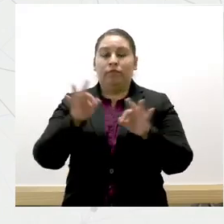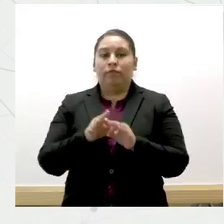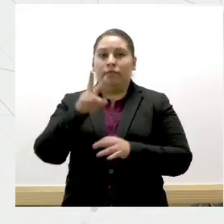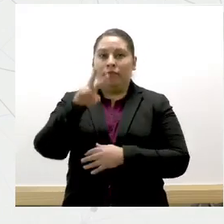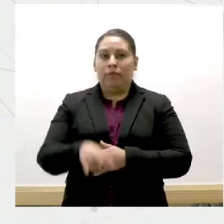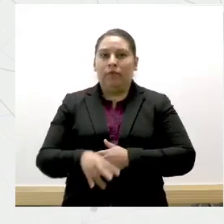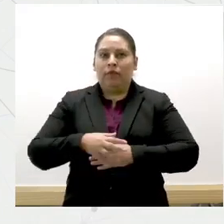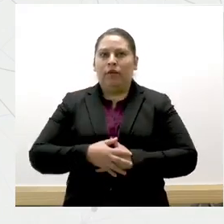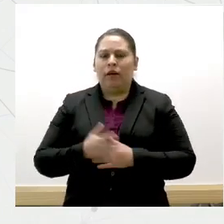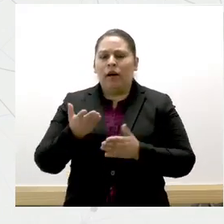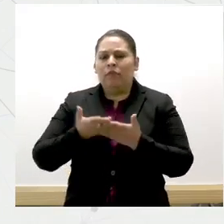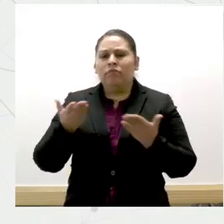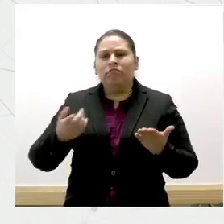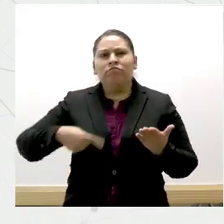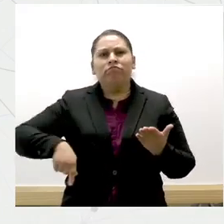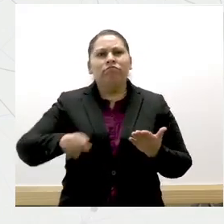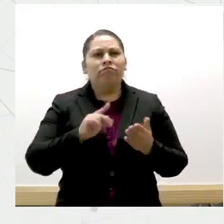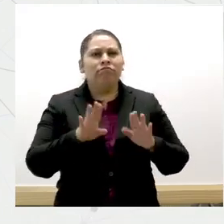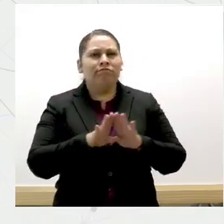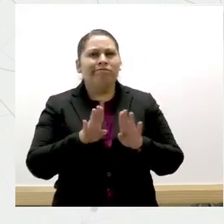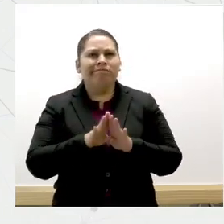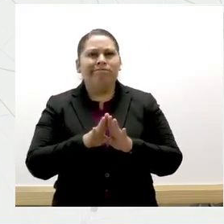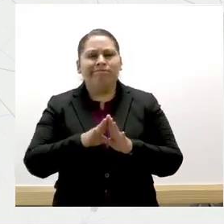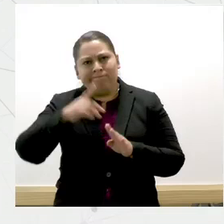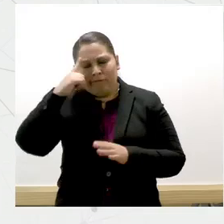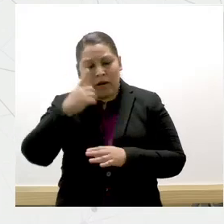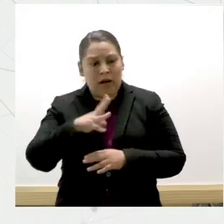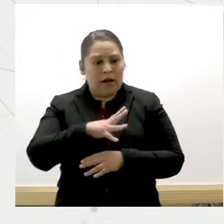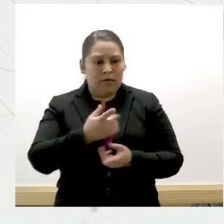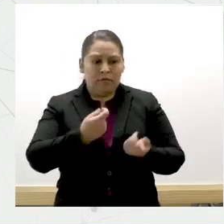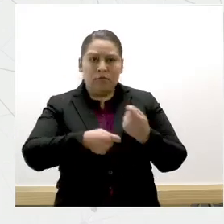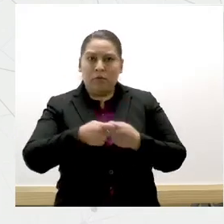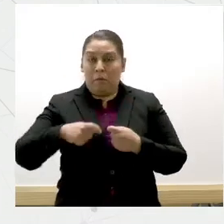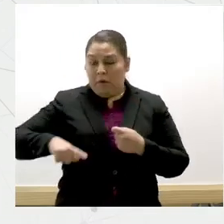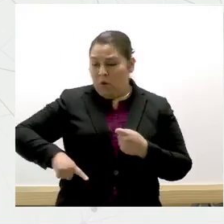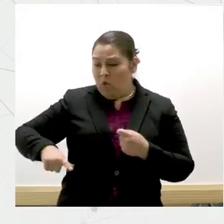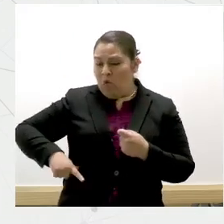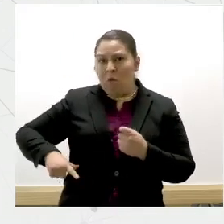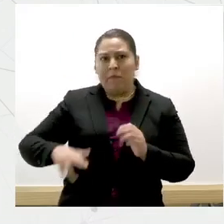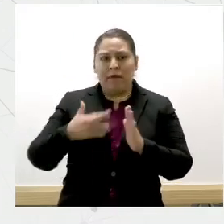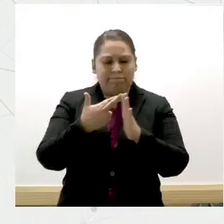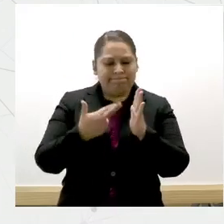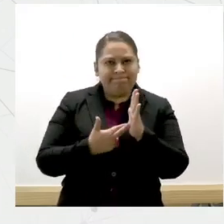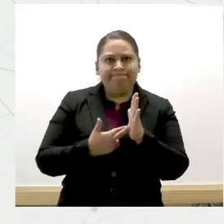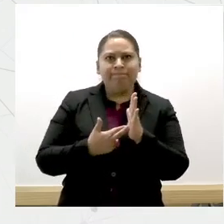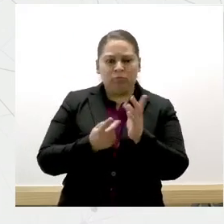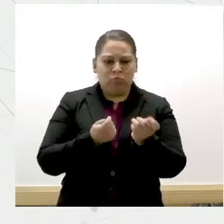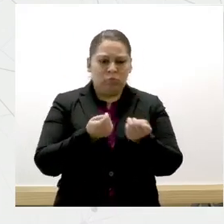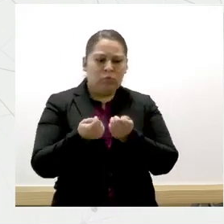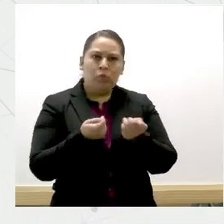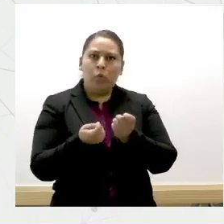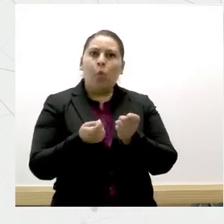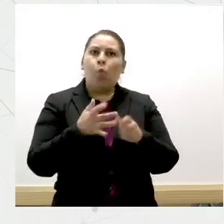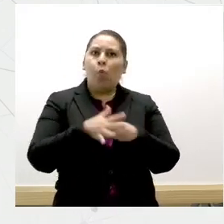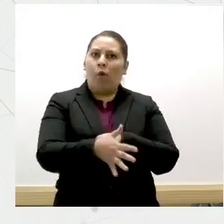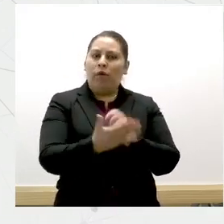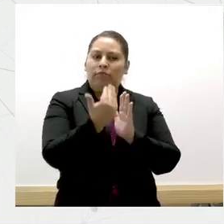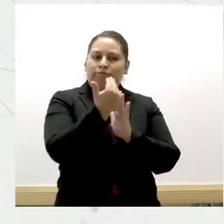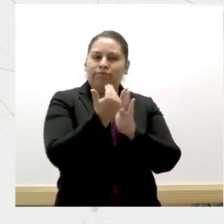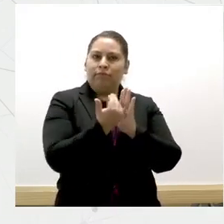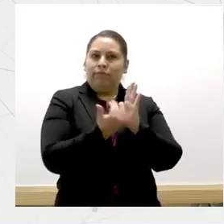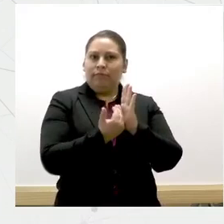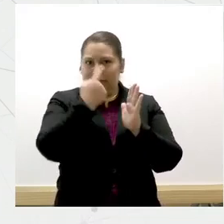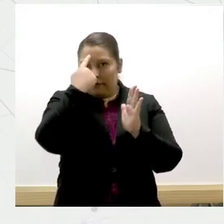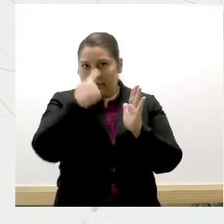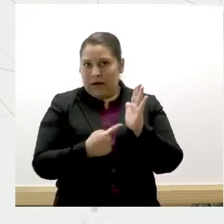cómo vamos a fortalecer estas capacidades de gobernanza de la inteligencia artificial, con qué principios vamos a contar para